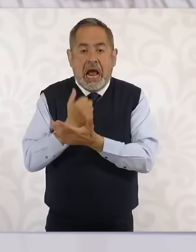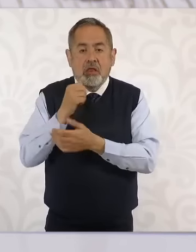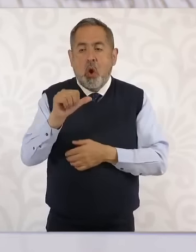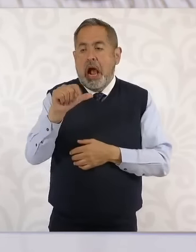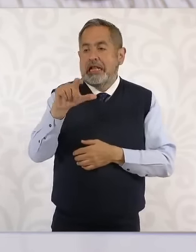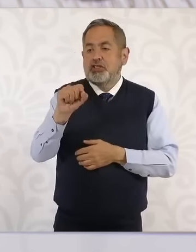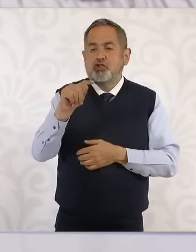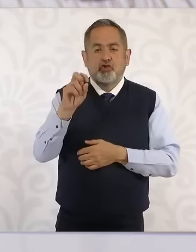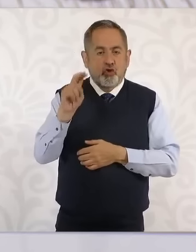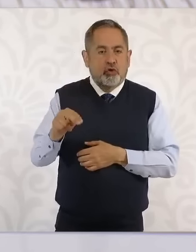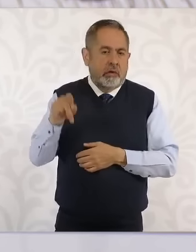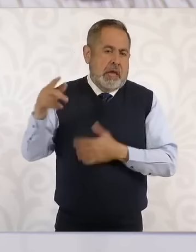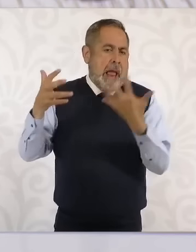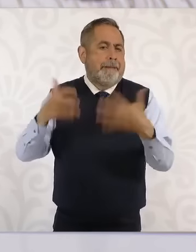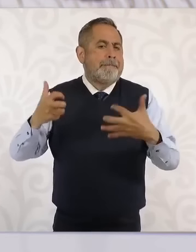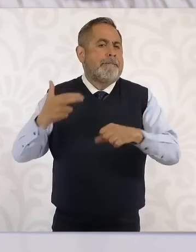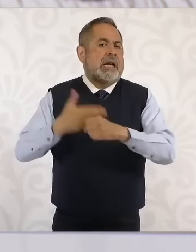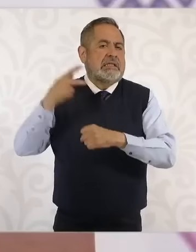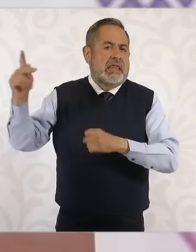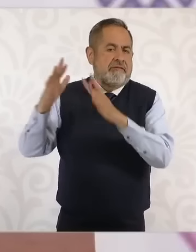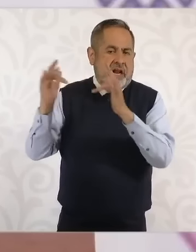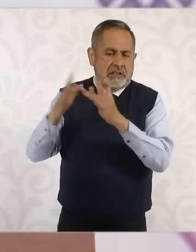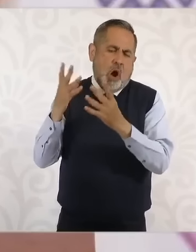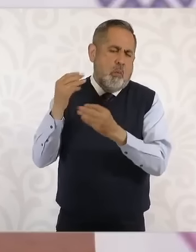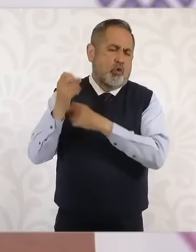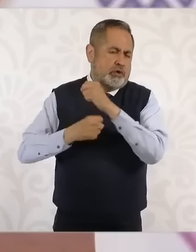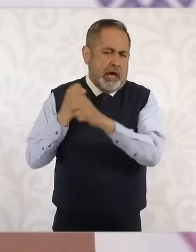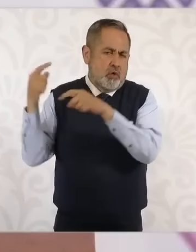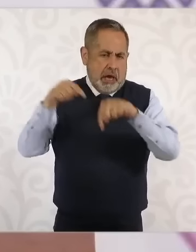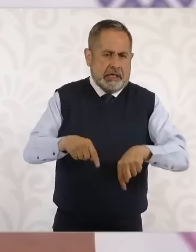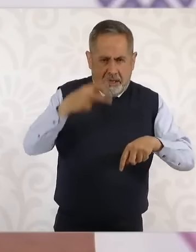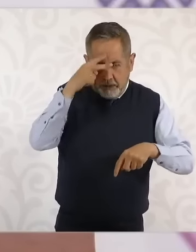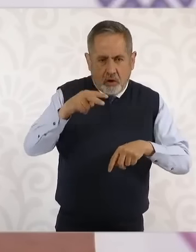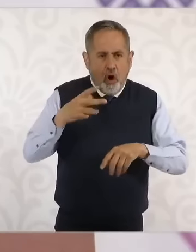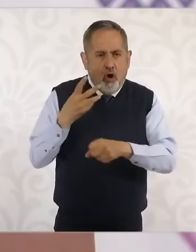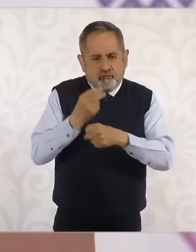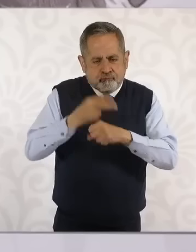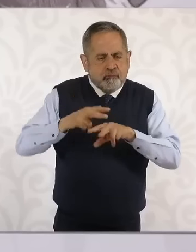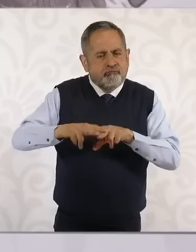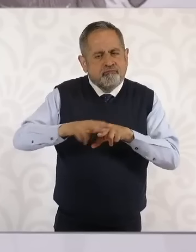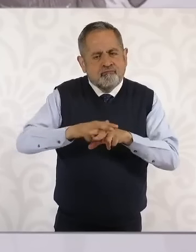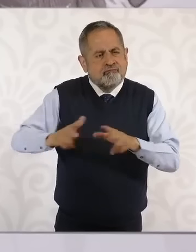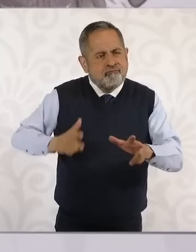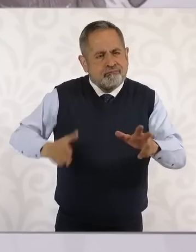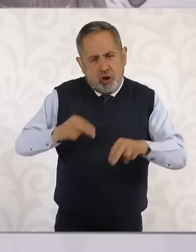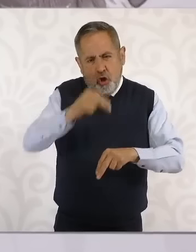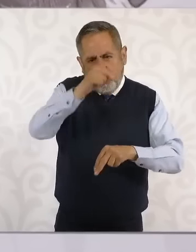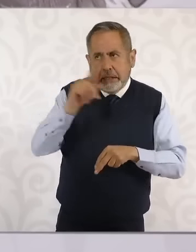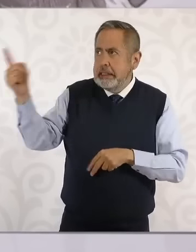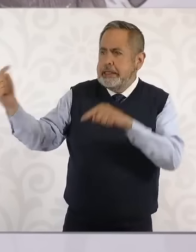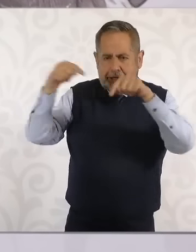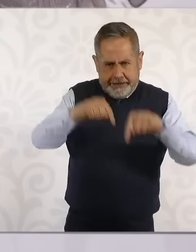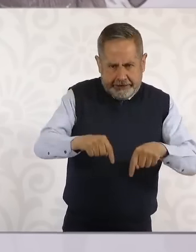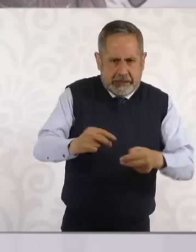que es una empresa francesa que desde hace muchos años está en México para los ferrocarriles del norte.